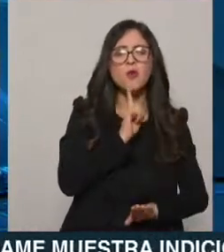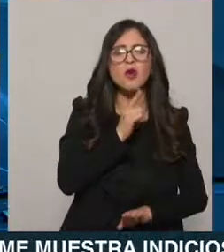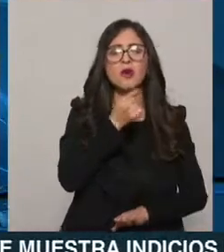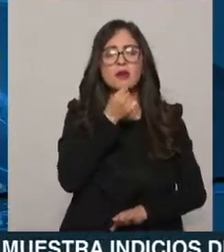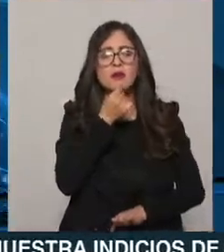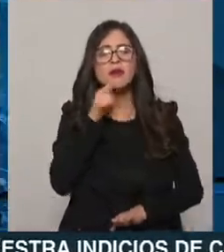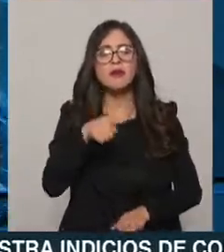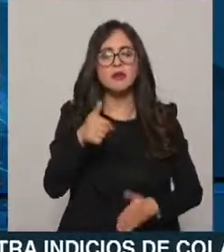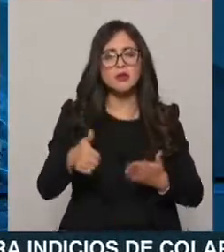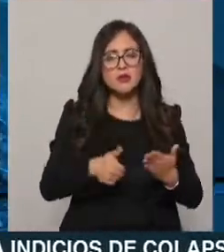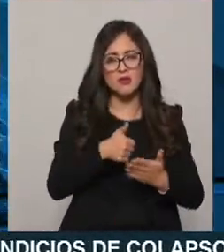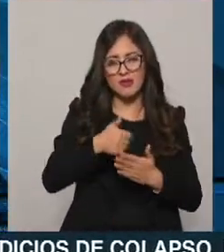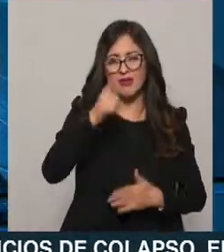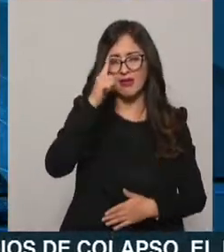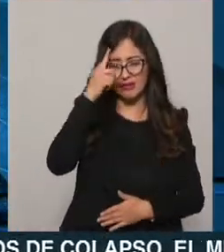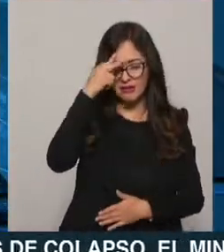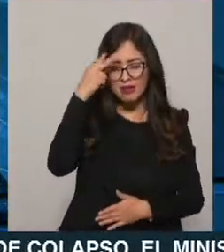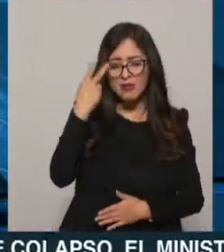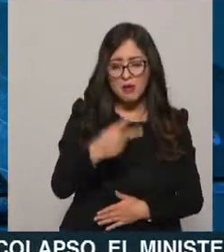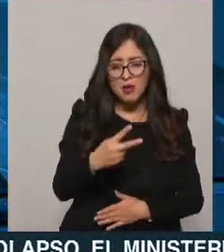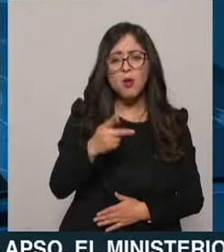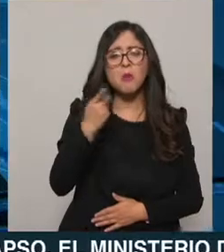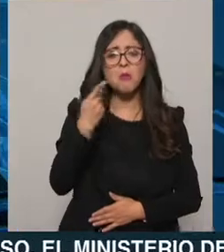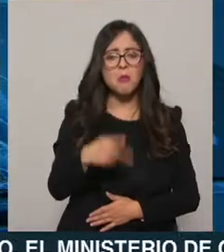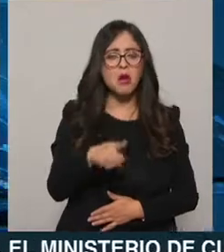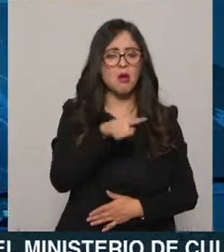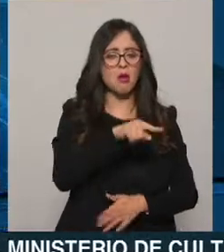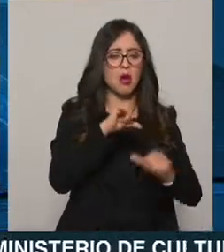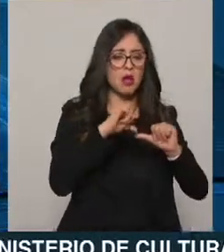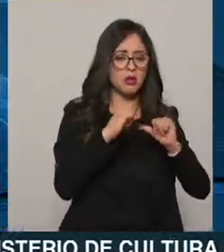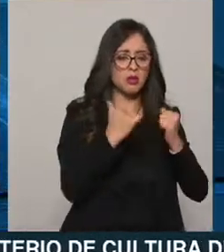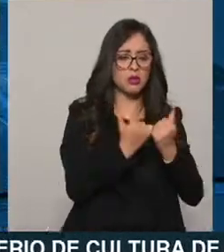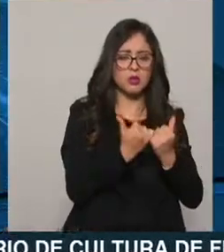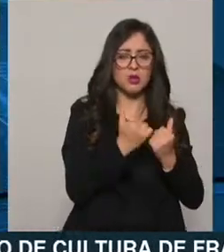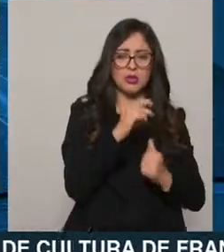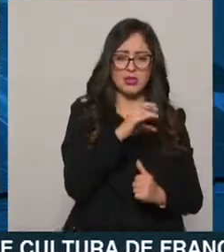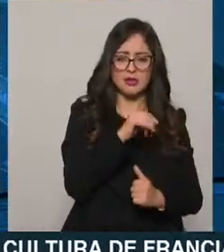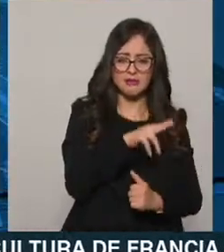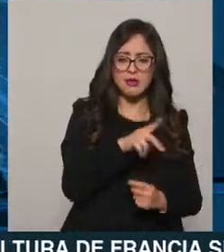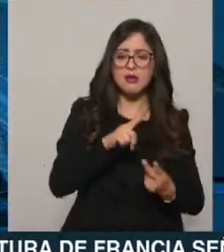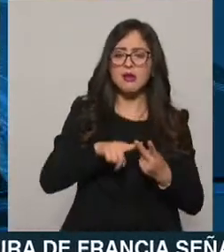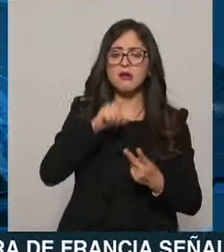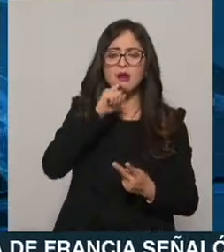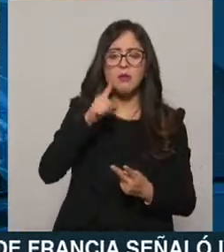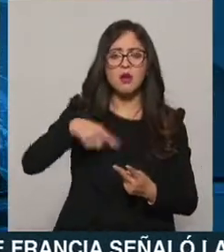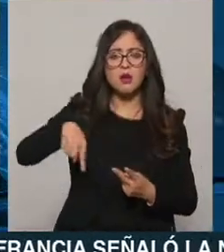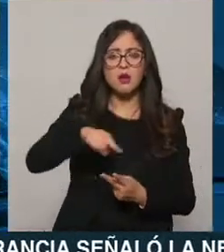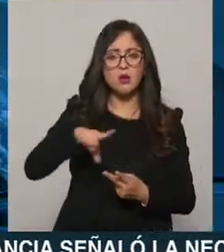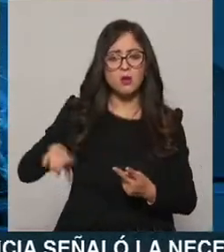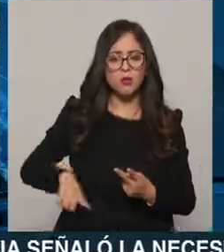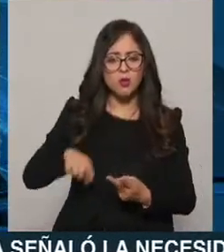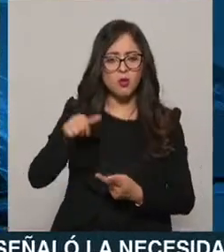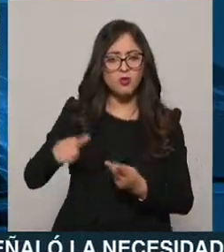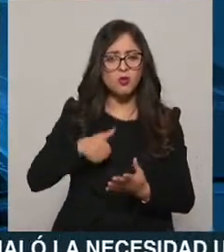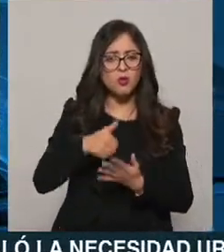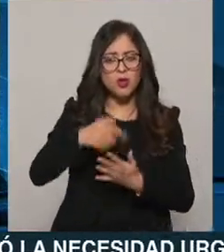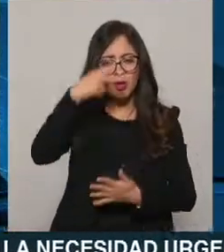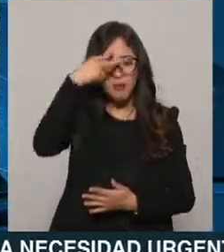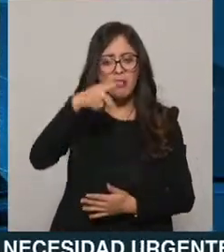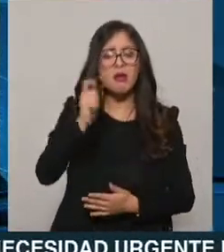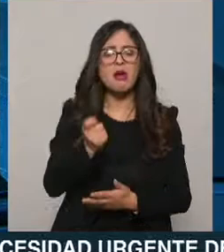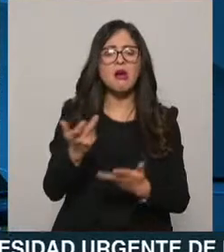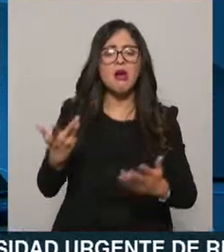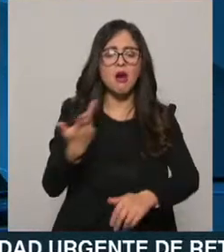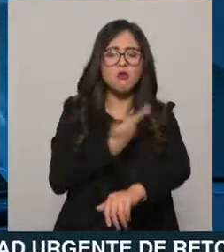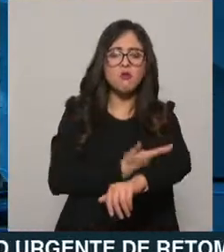decir que la sociedad civil, las instituciones y el gobierno de la Ciudad de México han estrechado la mano para erradicar la violencia contra las mujeres y las